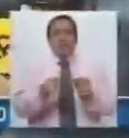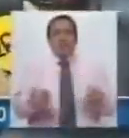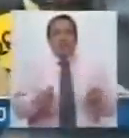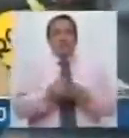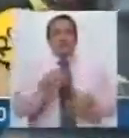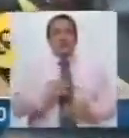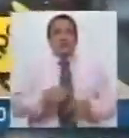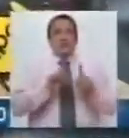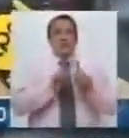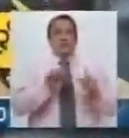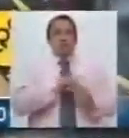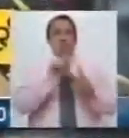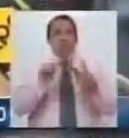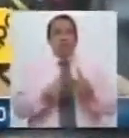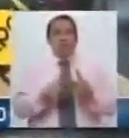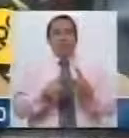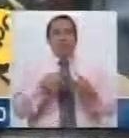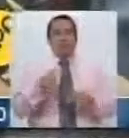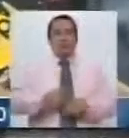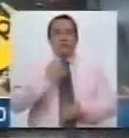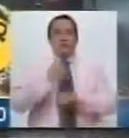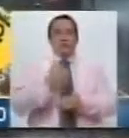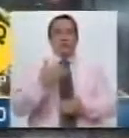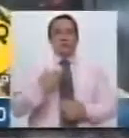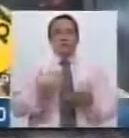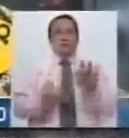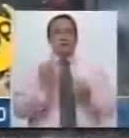familia. Una de 11 años y la mayor, que tiene